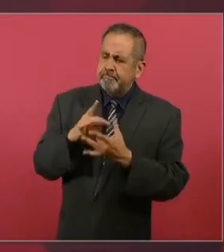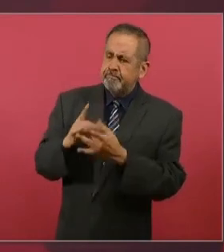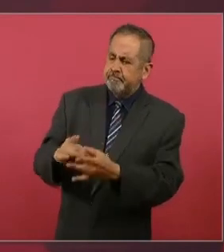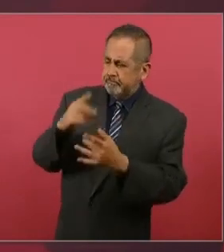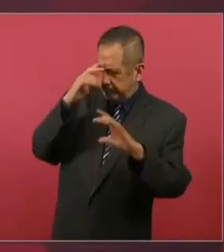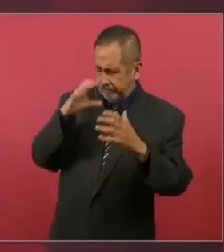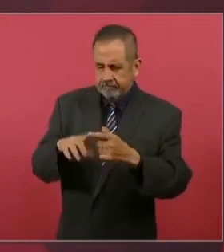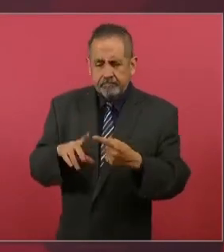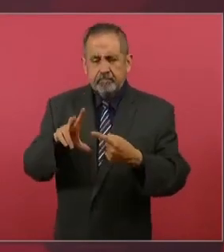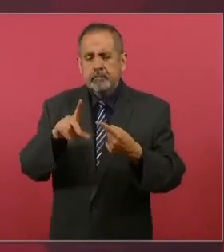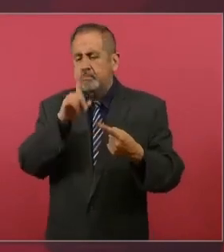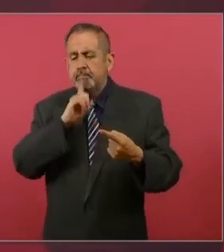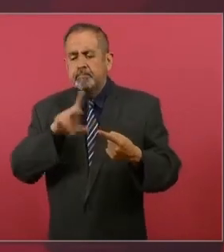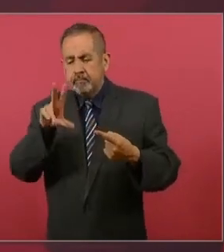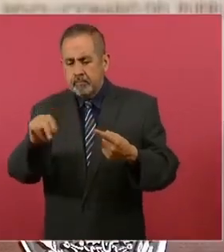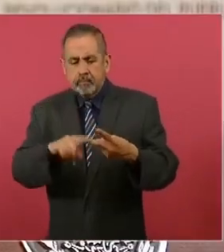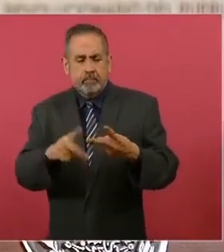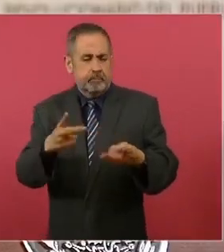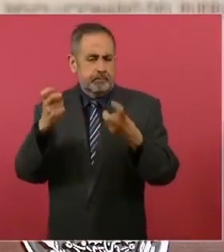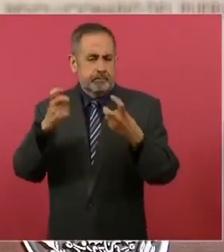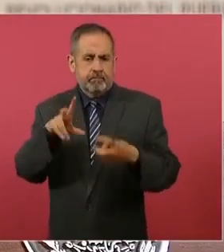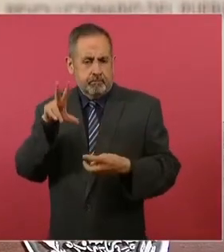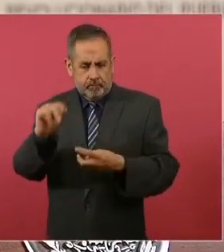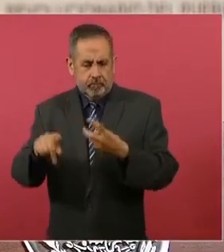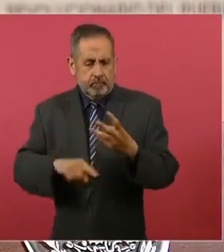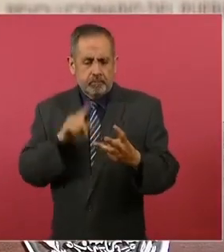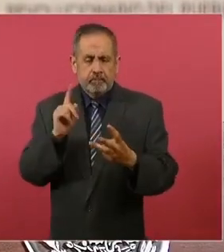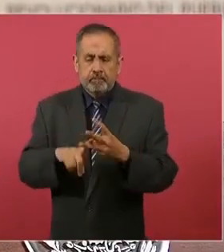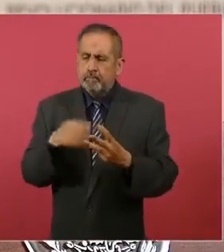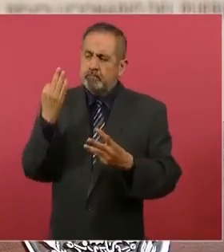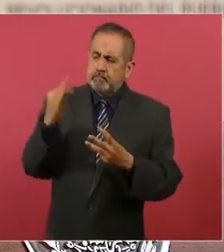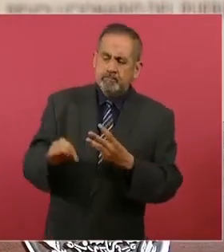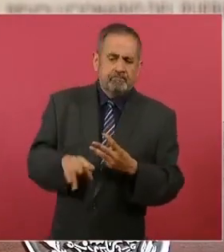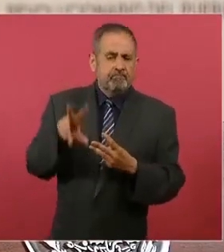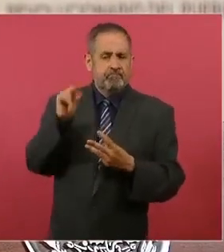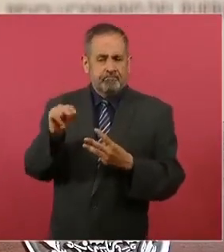No mentir, no robar, no traicionar